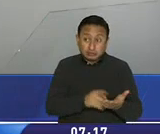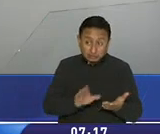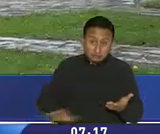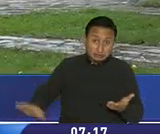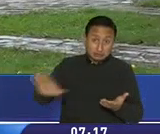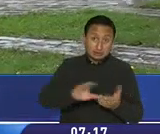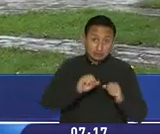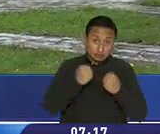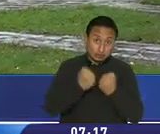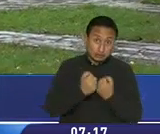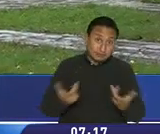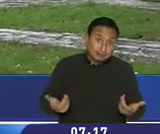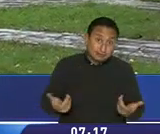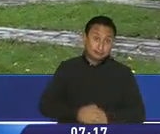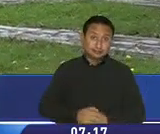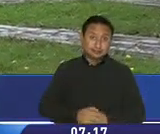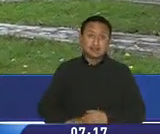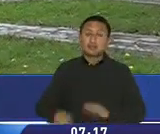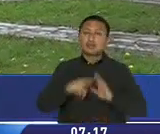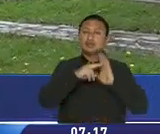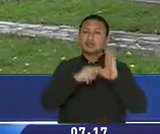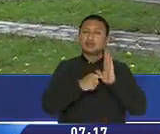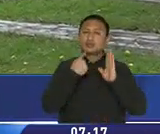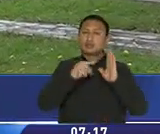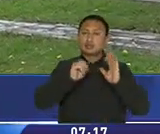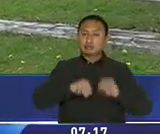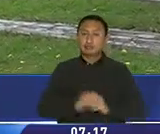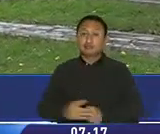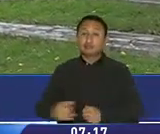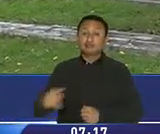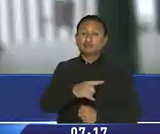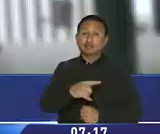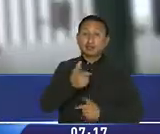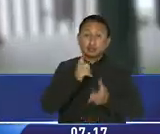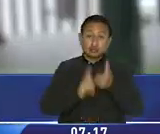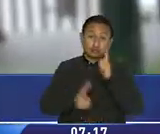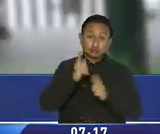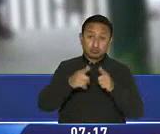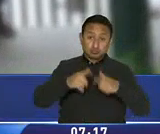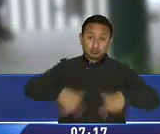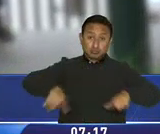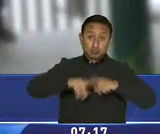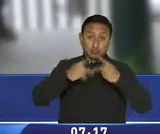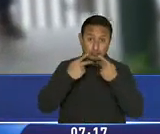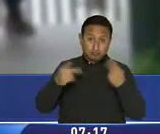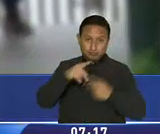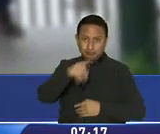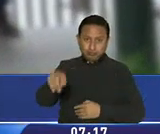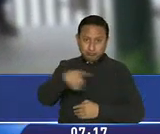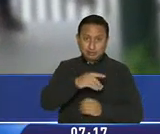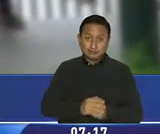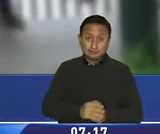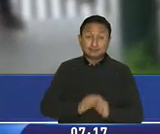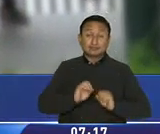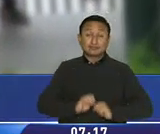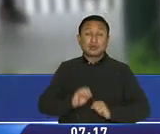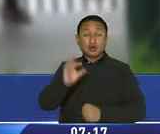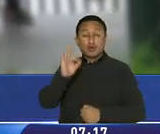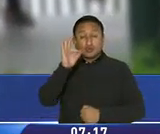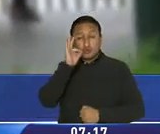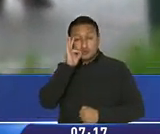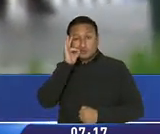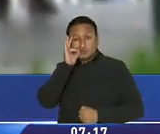social. La normativa también establece la prohibición de consumo de bebidas alcohólicas en el espacio público. Así también el consumo de